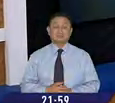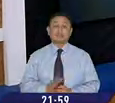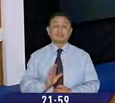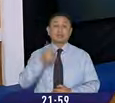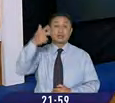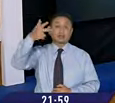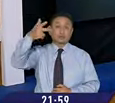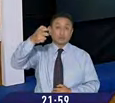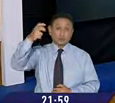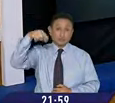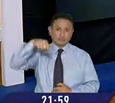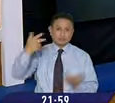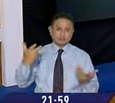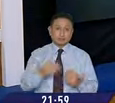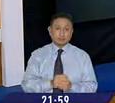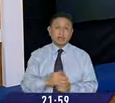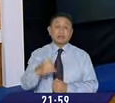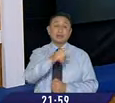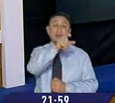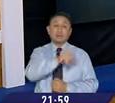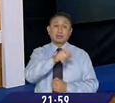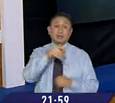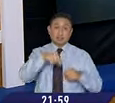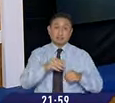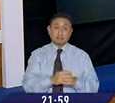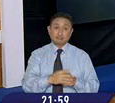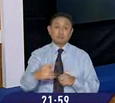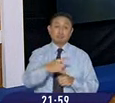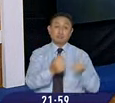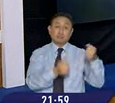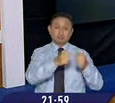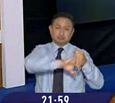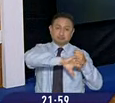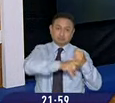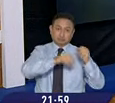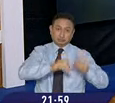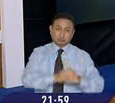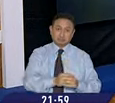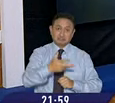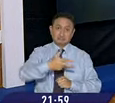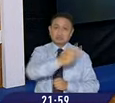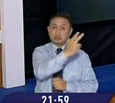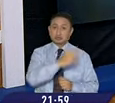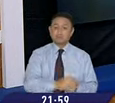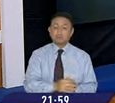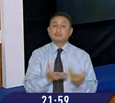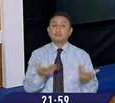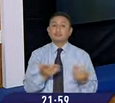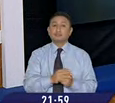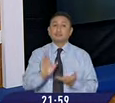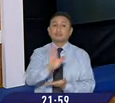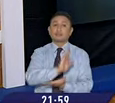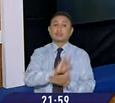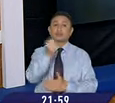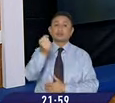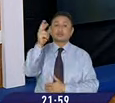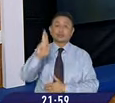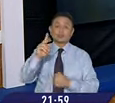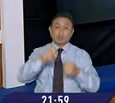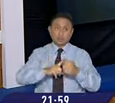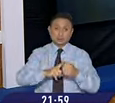De seguridad captaron cómo delincuentes vulneraron la seguridad de un vehículo y se lo llevaron. El hecho ocurrió en un barrio del sur de